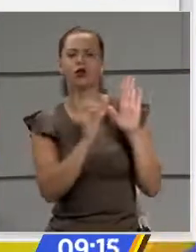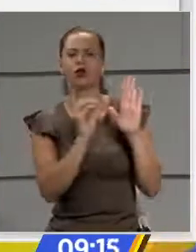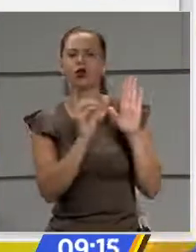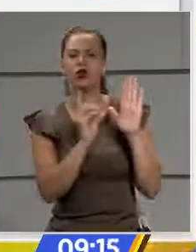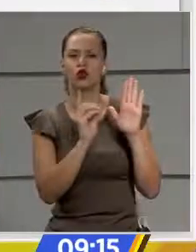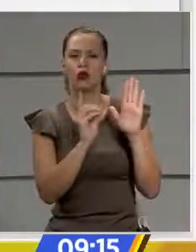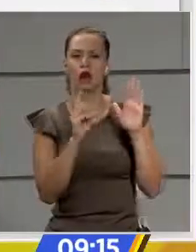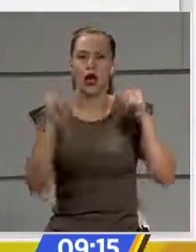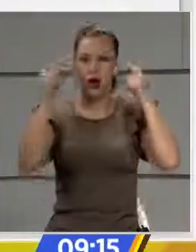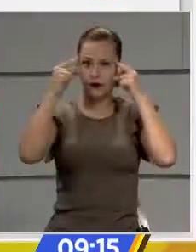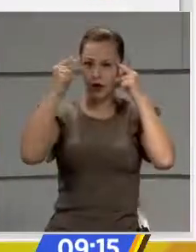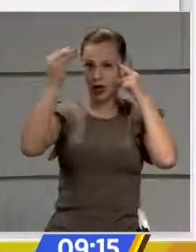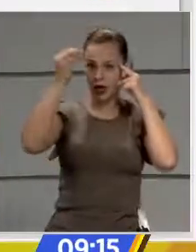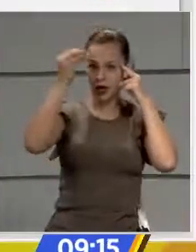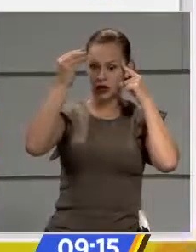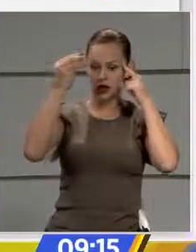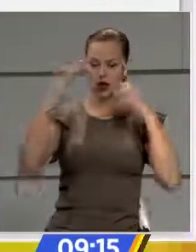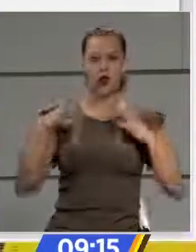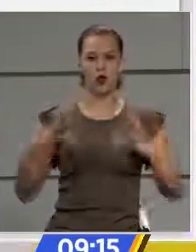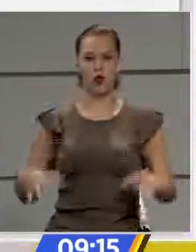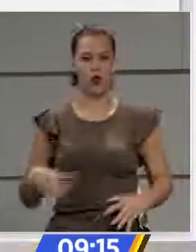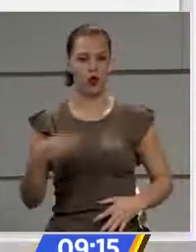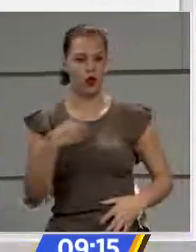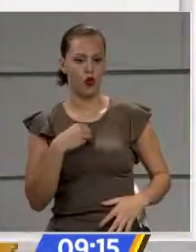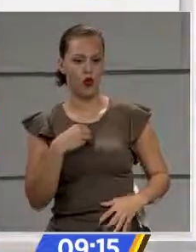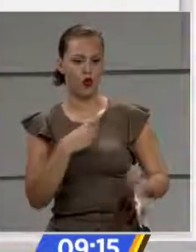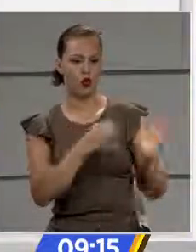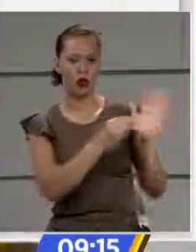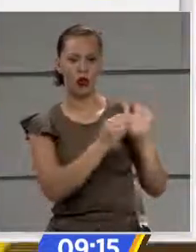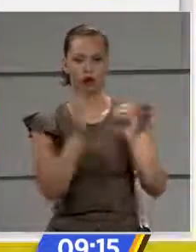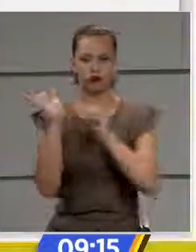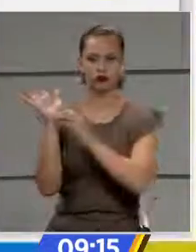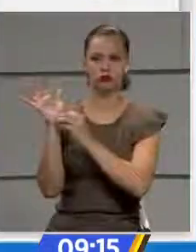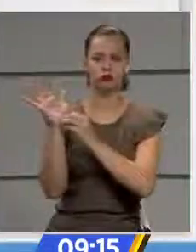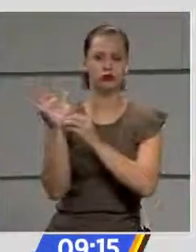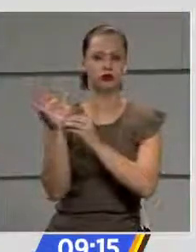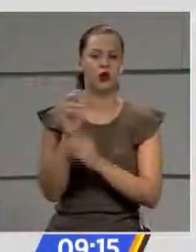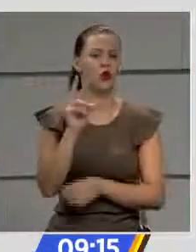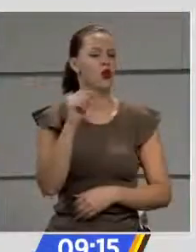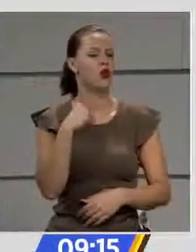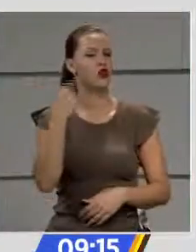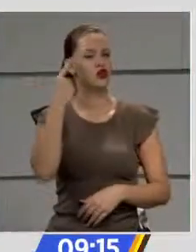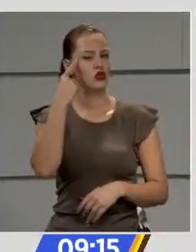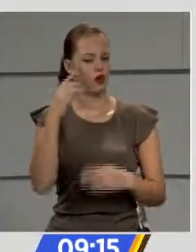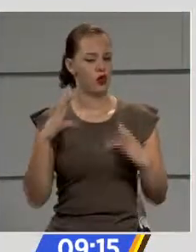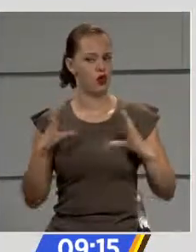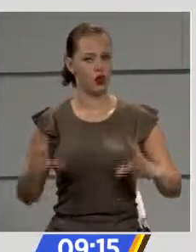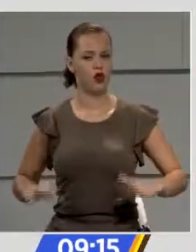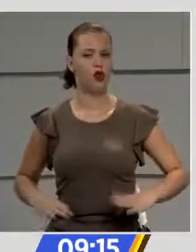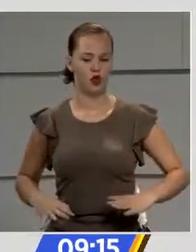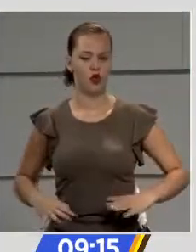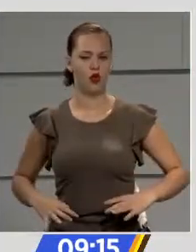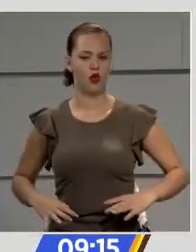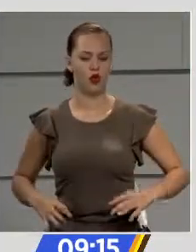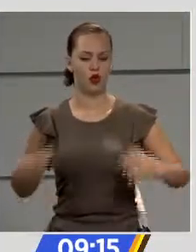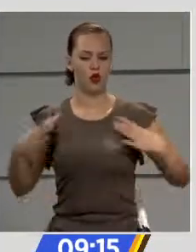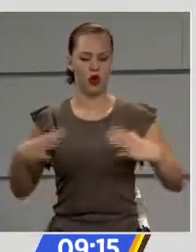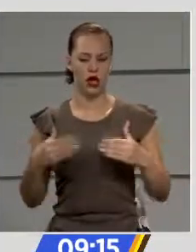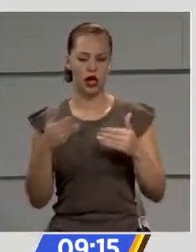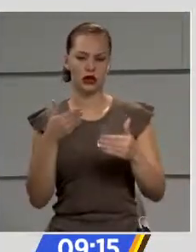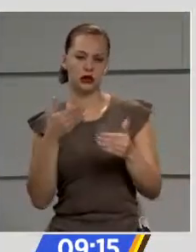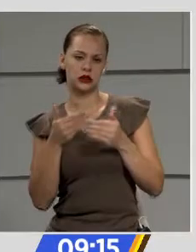¿En la cabeza, en el tronco, en las extremidades? Yo pienso que en el tronco, ¿verdad? Más